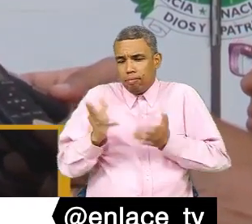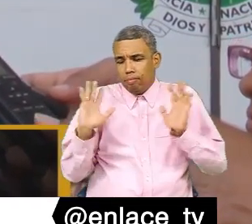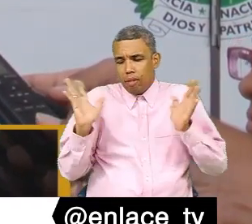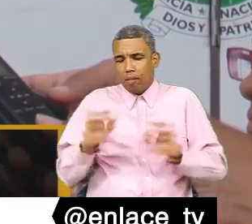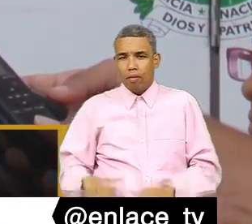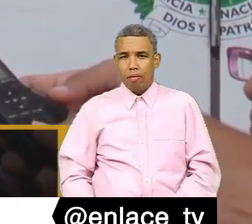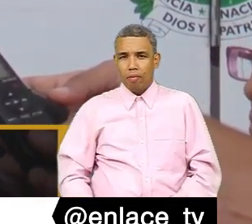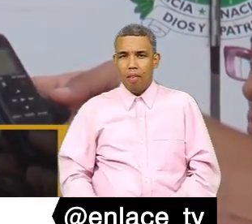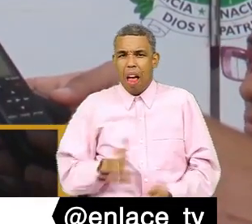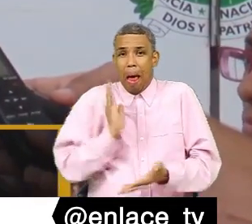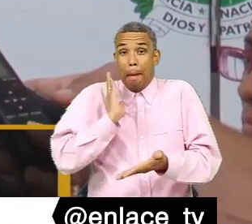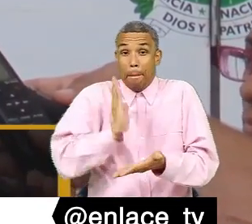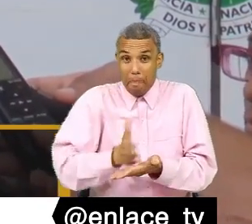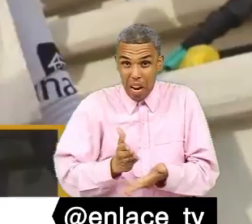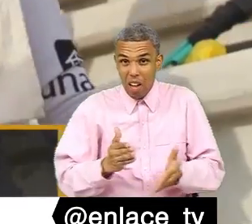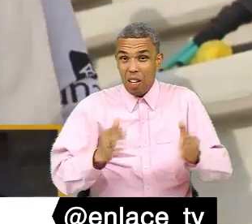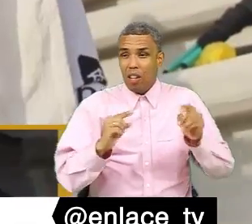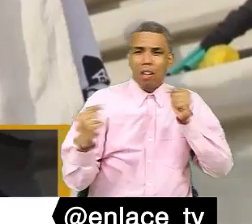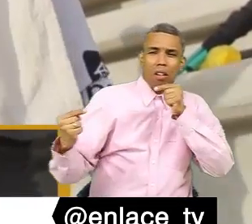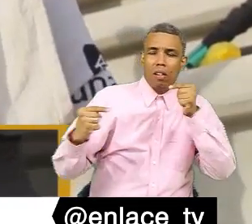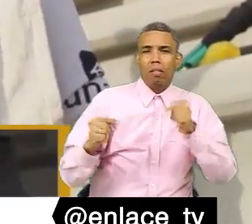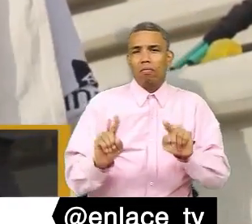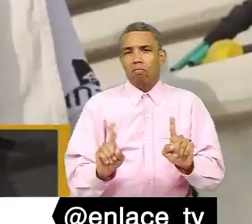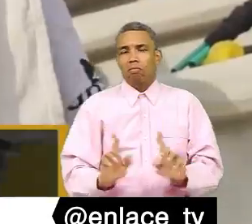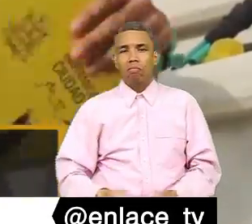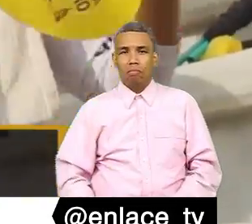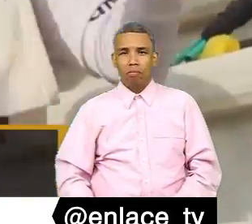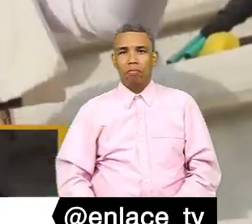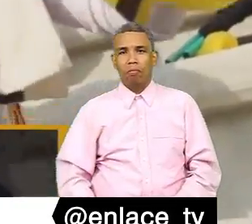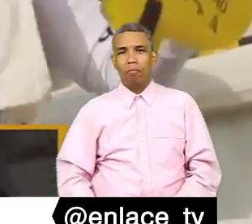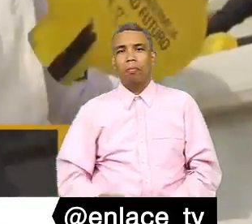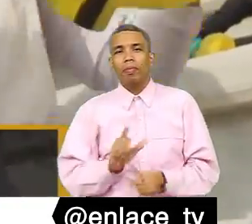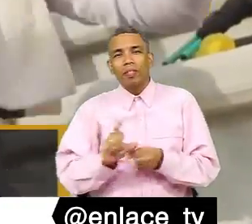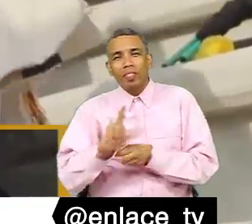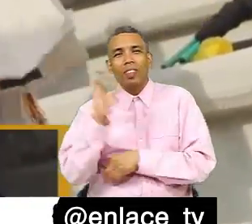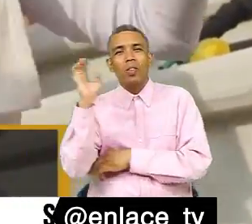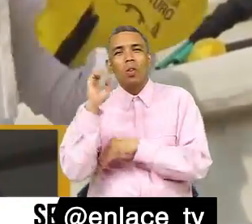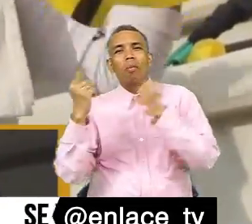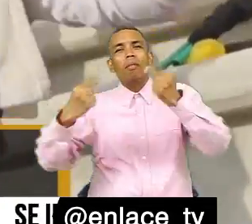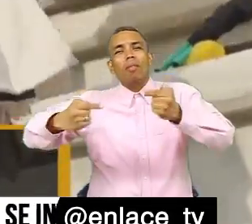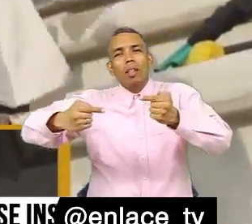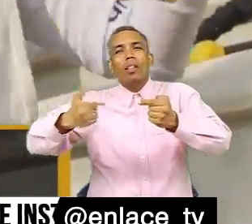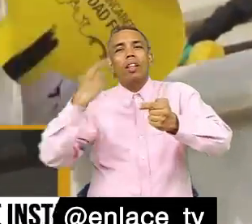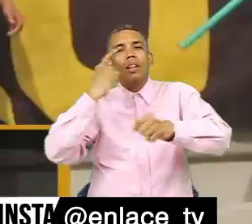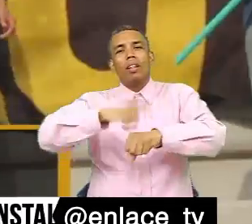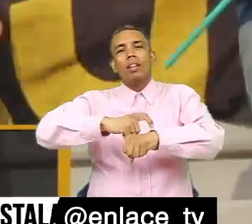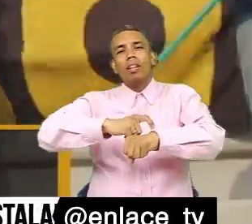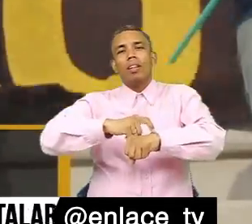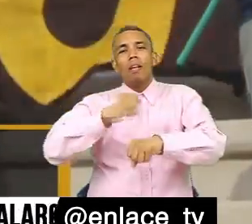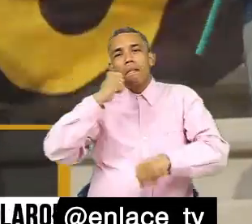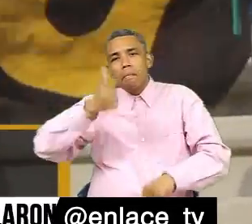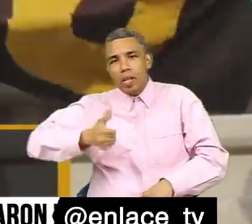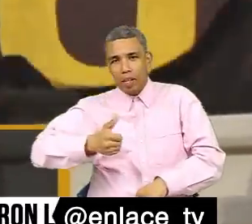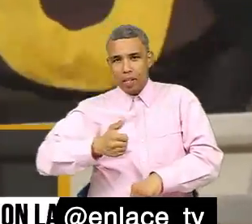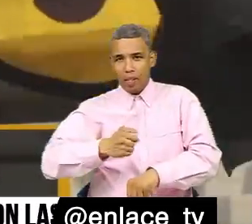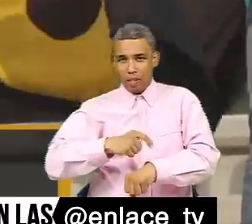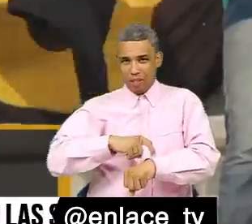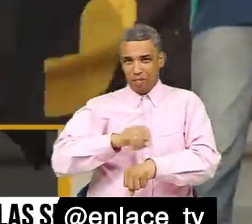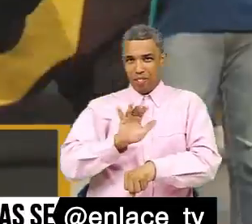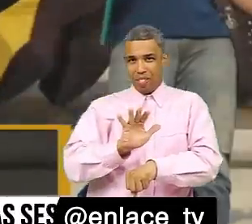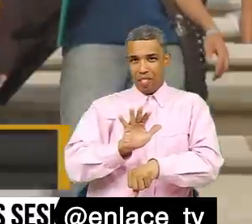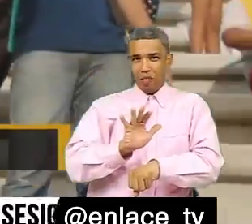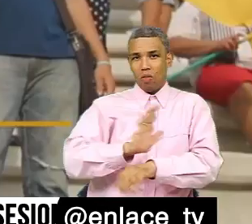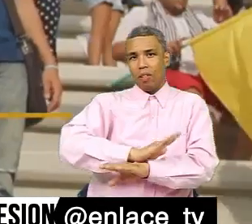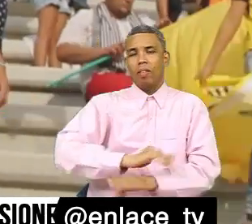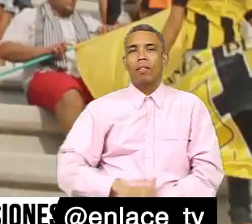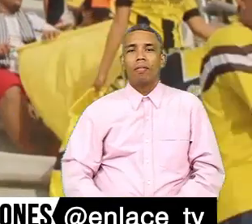un momento de pronto de incertidumbres. Este cotejo del fútbol profesional colombiano está previsto para este martes 4 de octubre a partir de las 5 de la